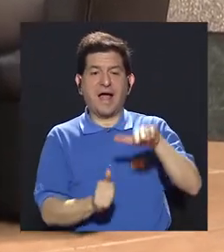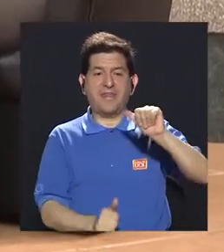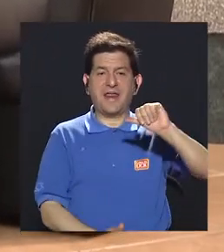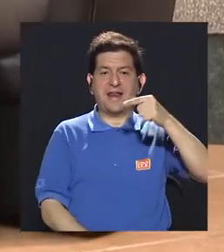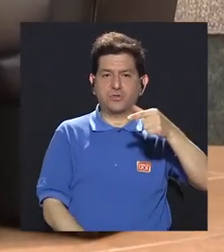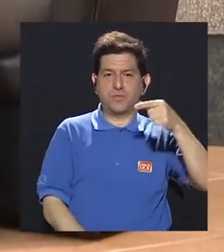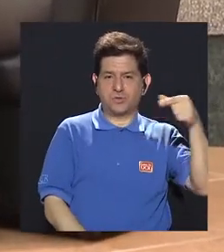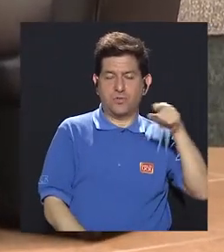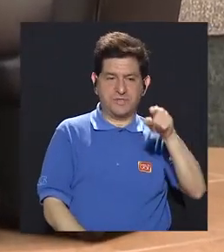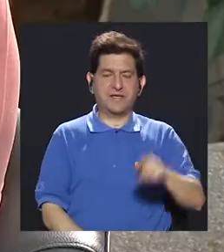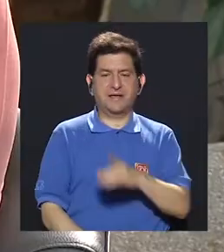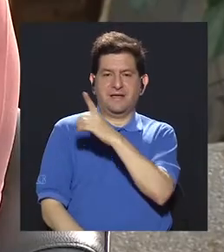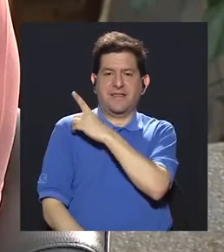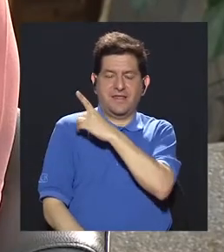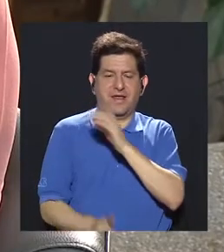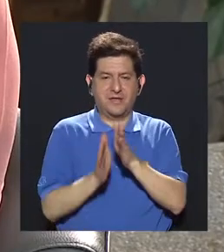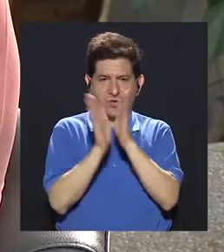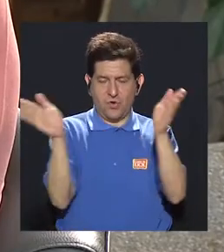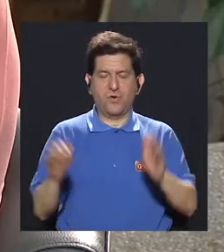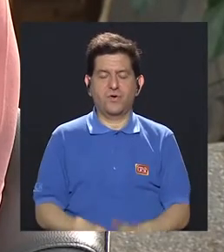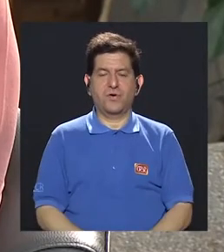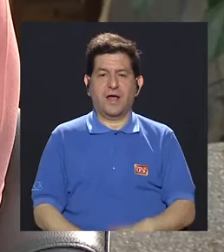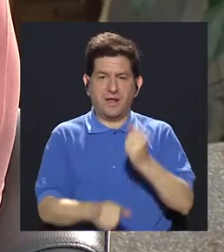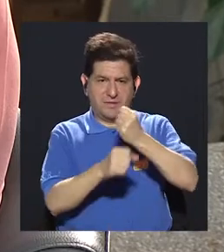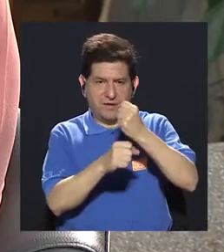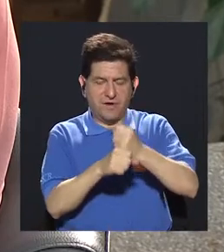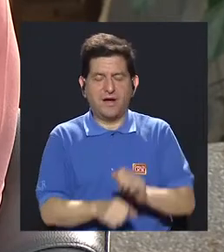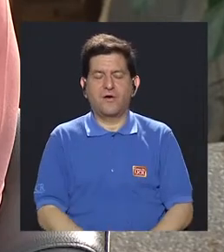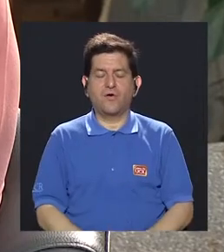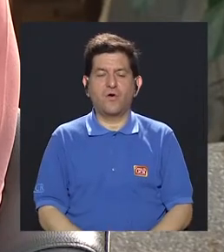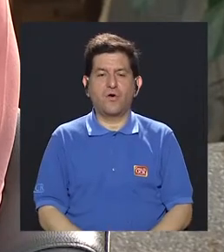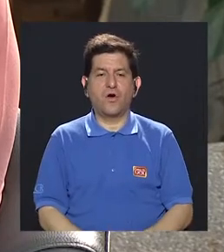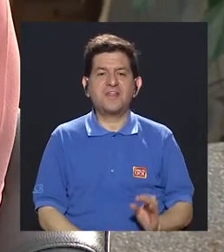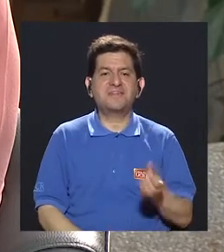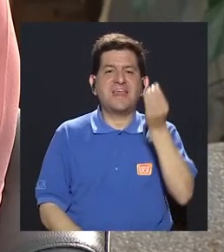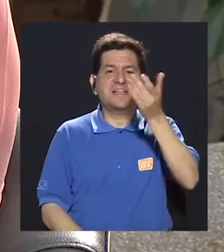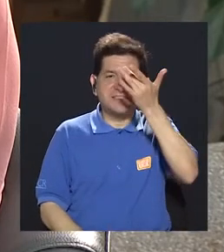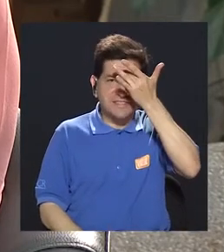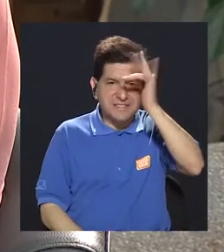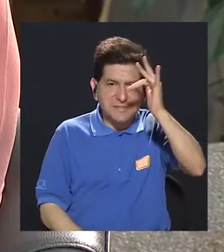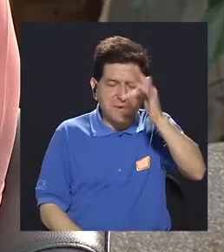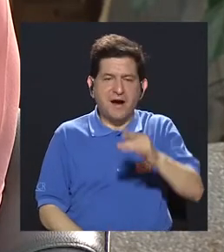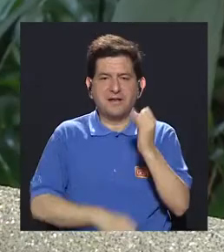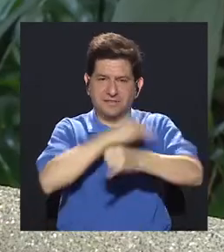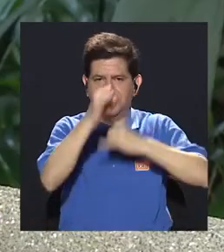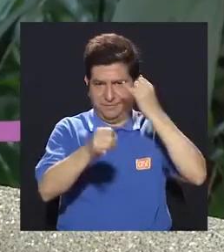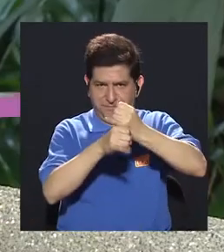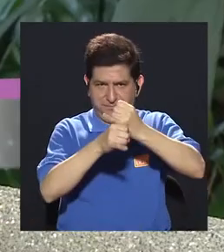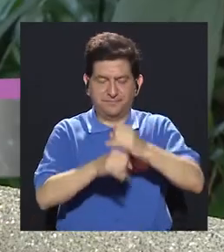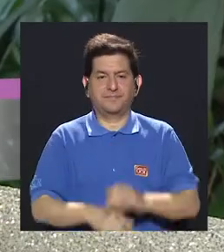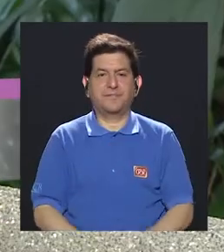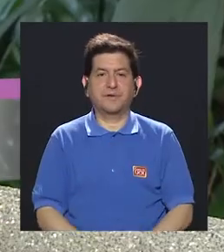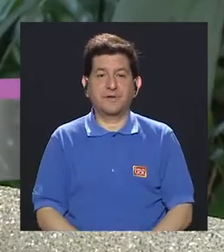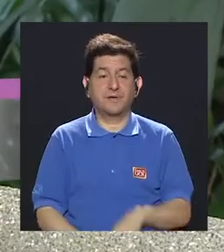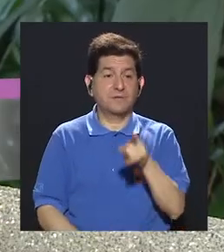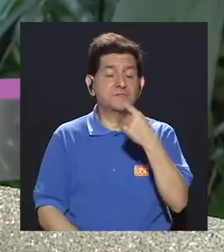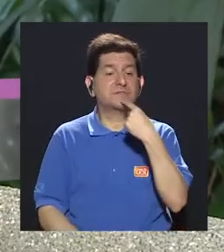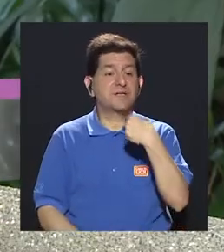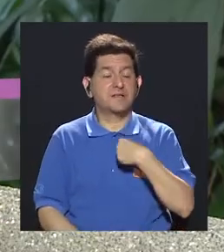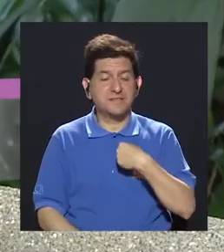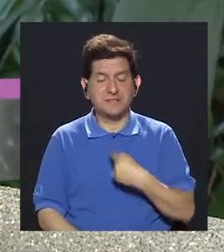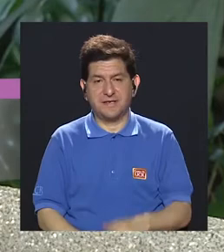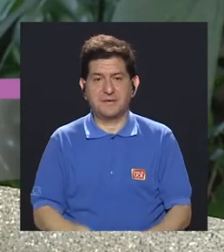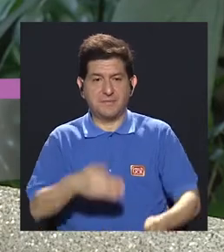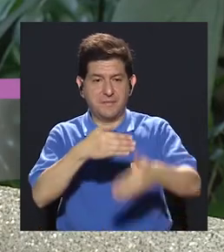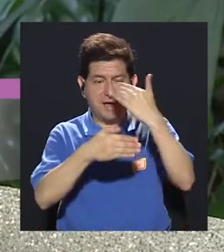acompaña Adriana Gómez Gómez, ella es directora general de operaciones de ThinkSmart International. Adriana, nos conversabas